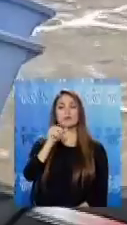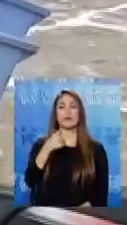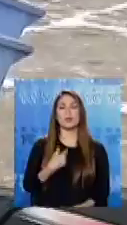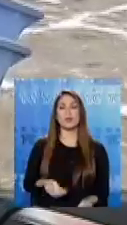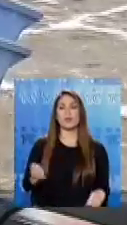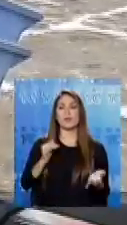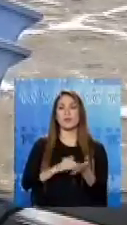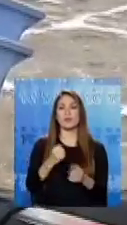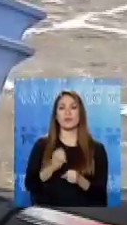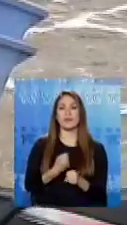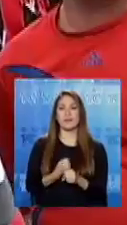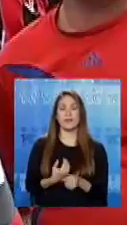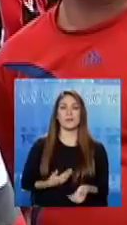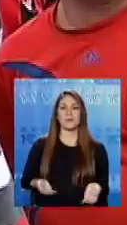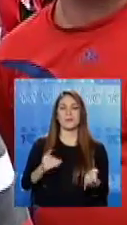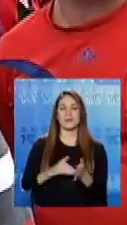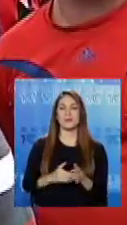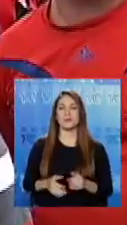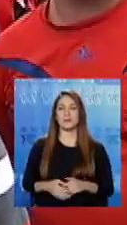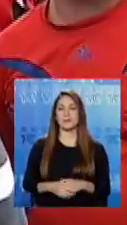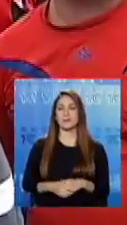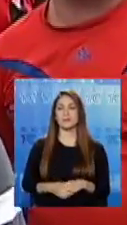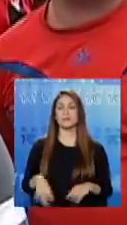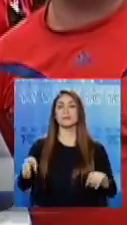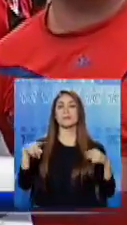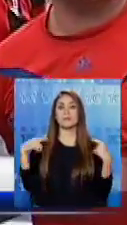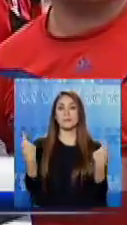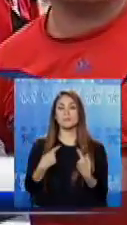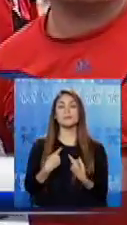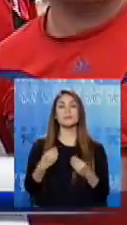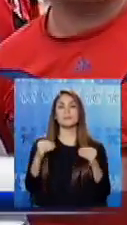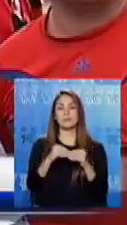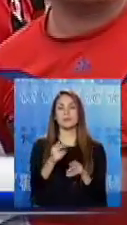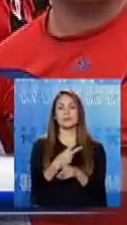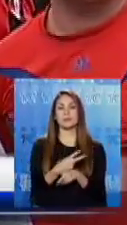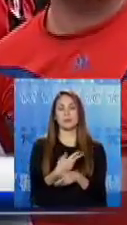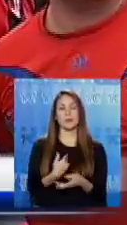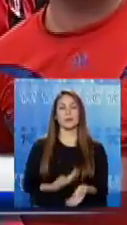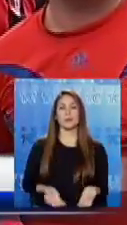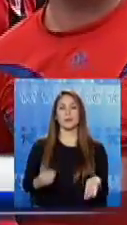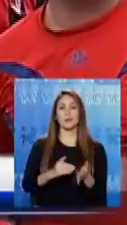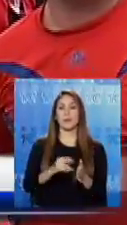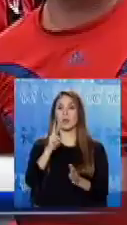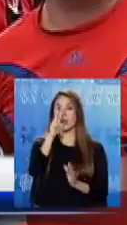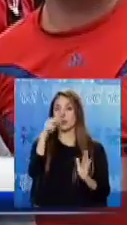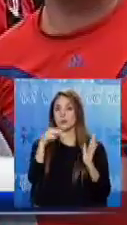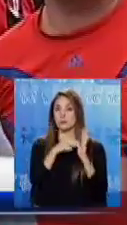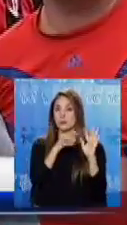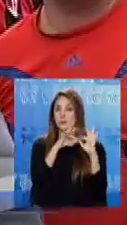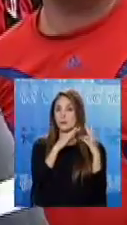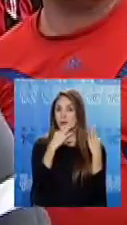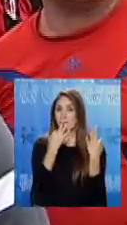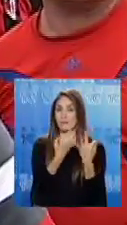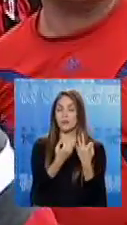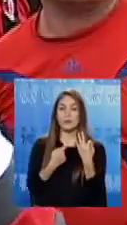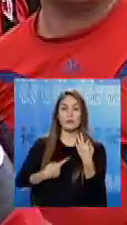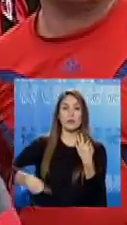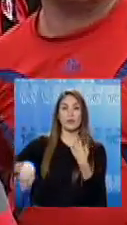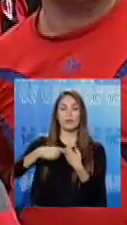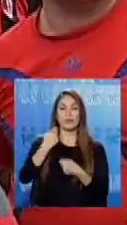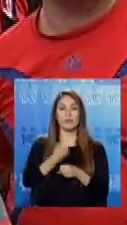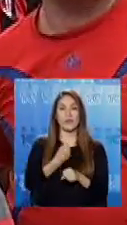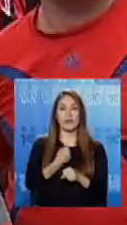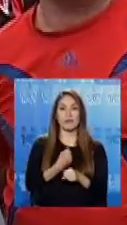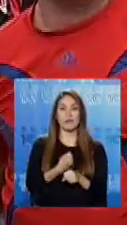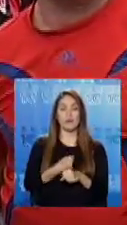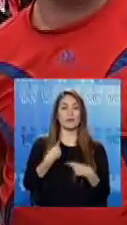sus actividades. Con la intención de volver a renacer nuestro comercio, porque son como 2.000 familias dentro de Tarqui que elaboraban y llevaban